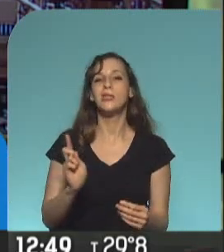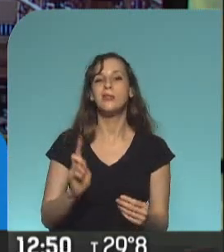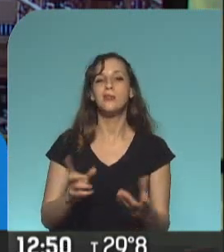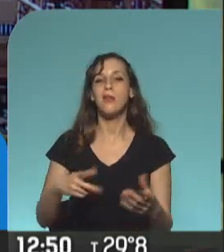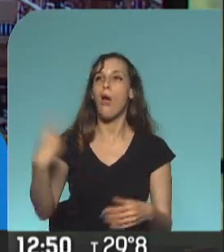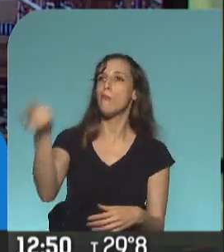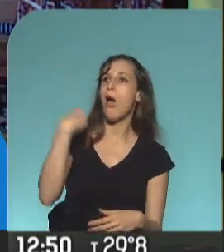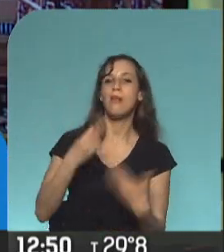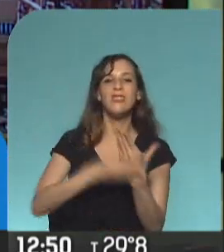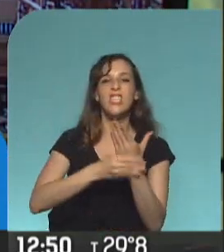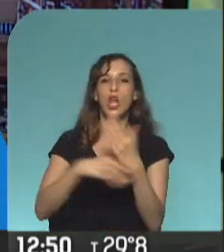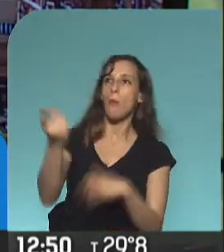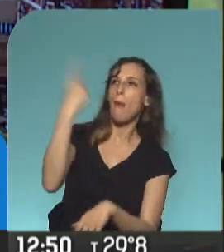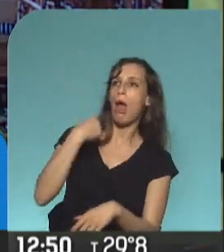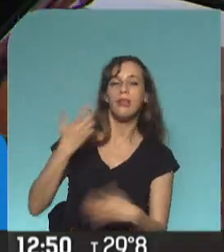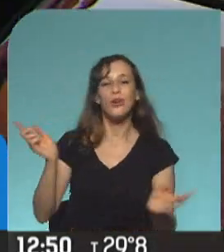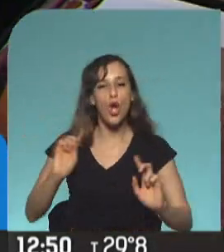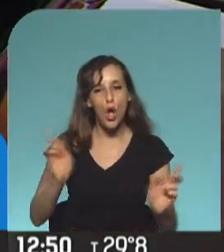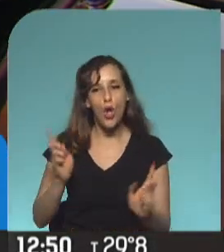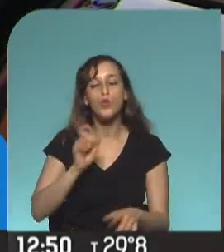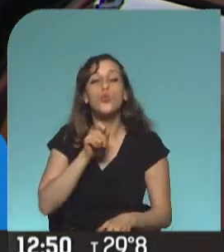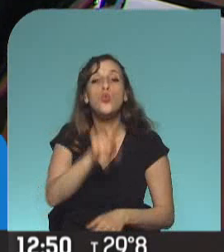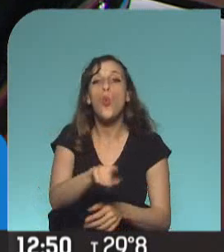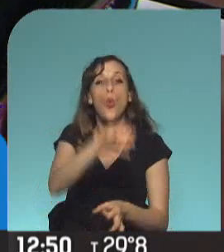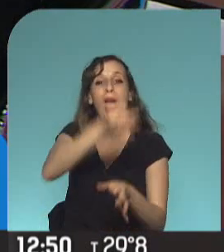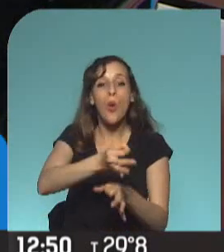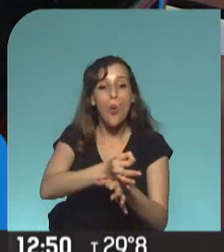cada colegio va a tomar las decisiones con los padres.